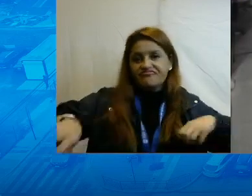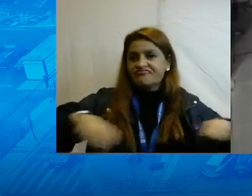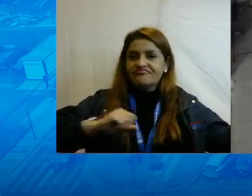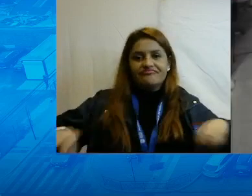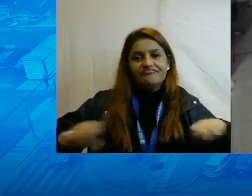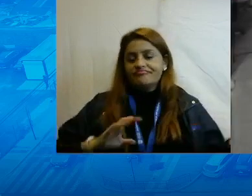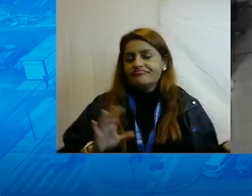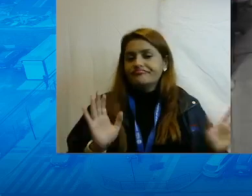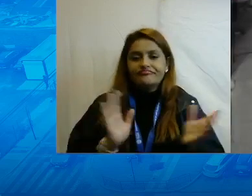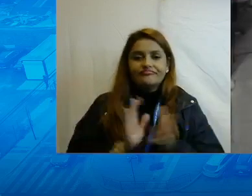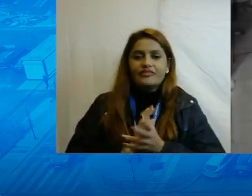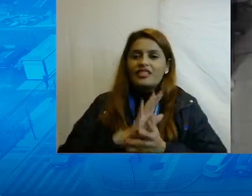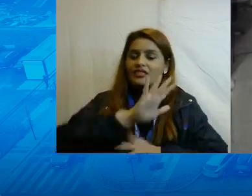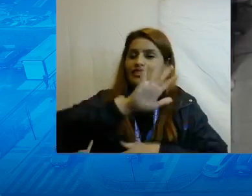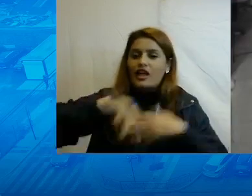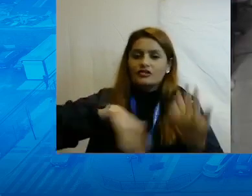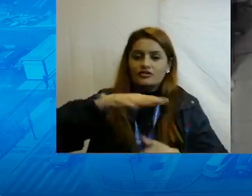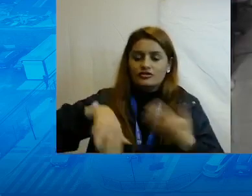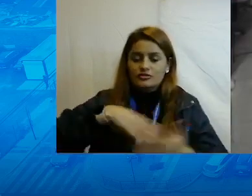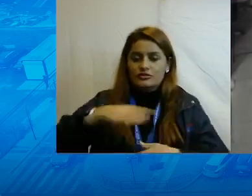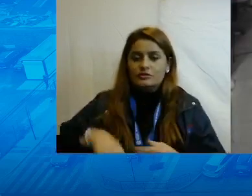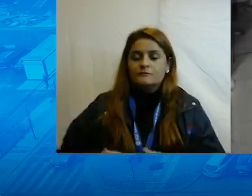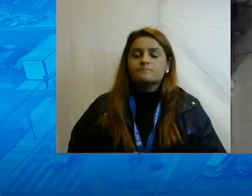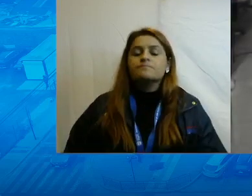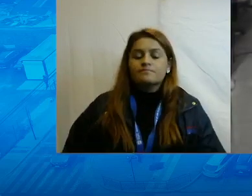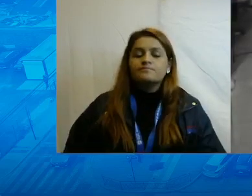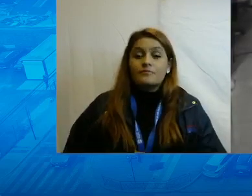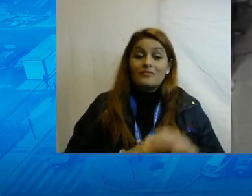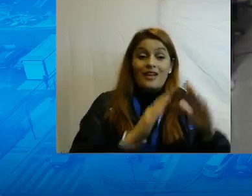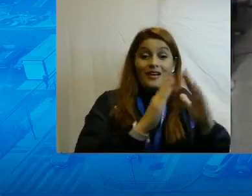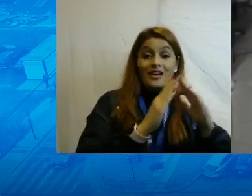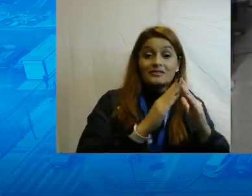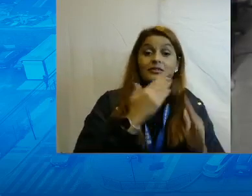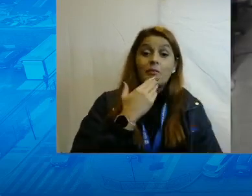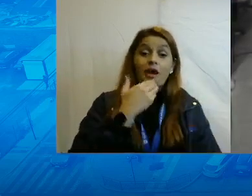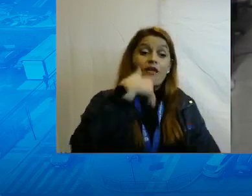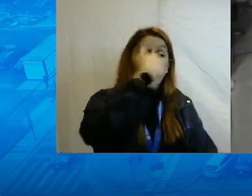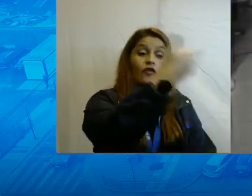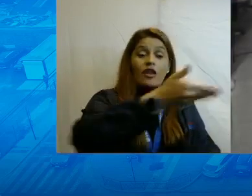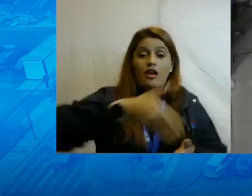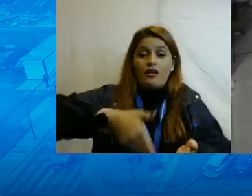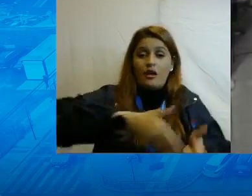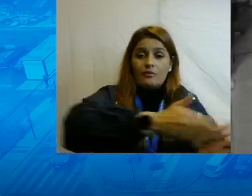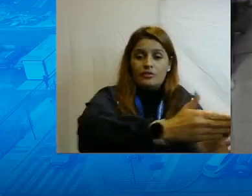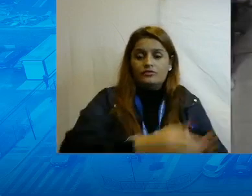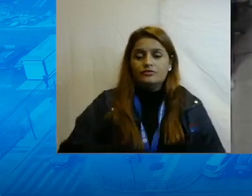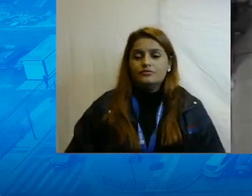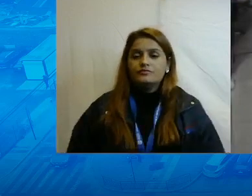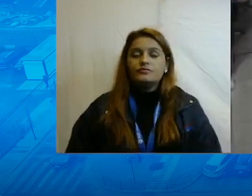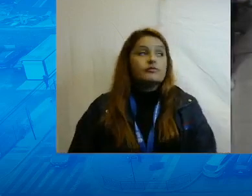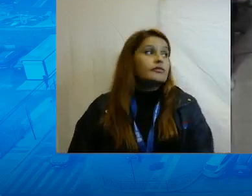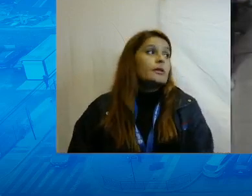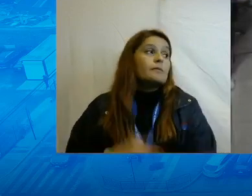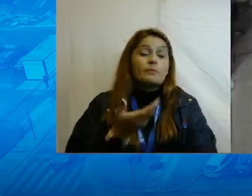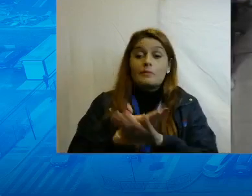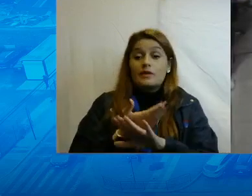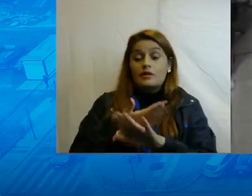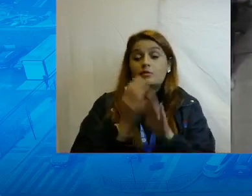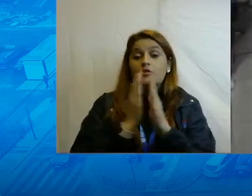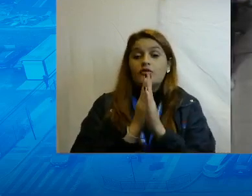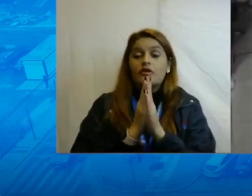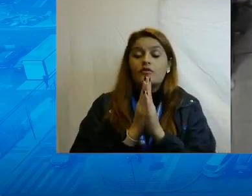todo el camino, provocando mucho desorden tanto en casas como en el camino público. Se requiere claramente